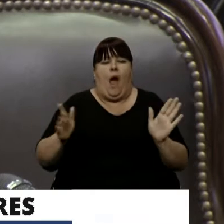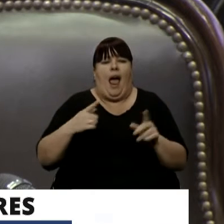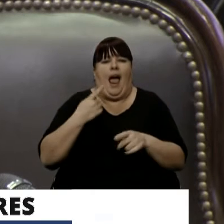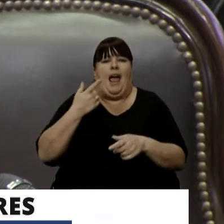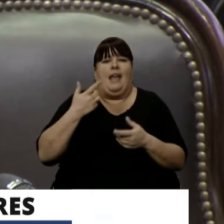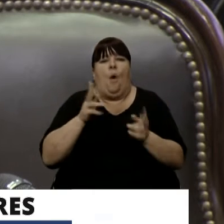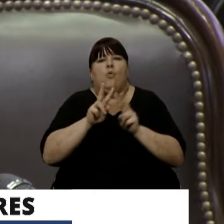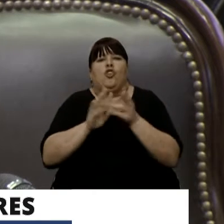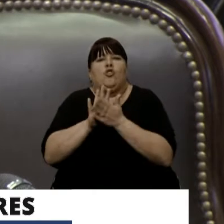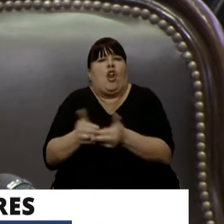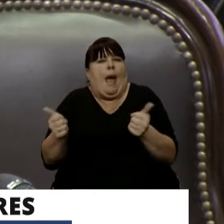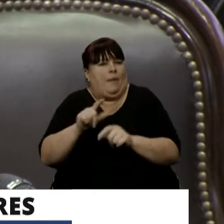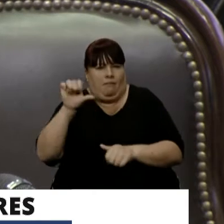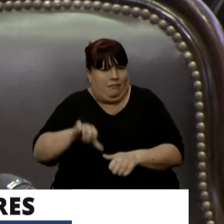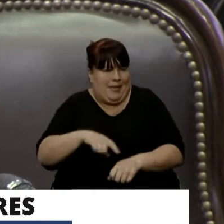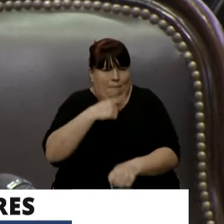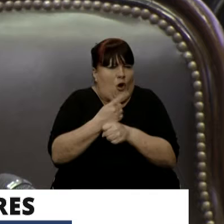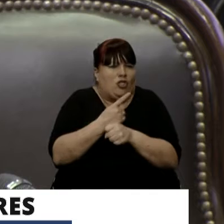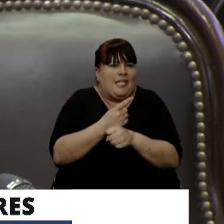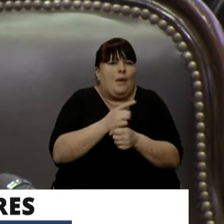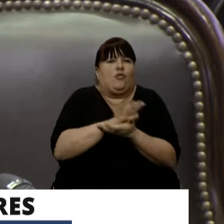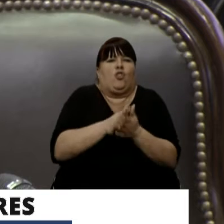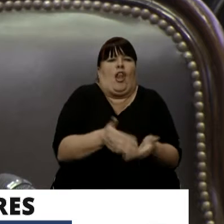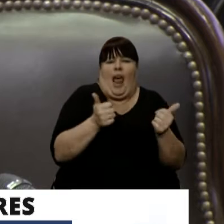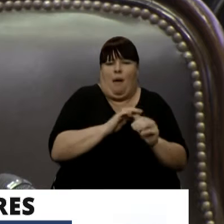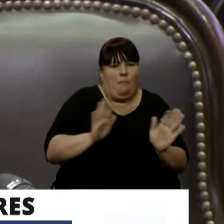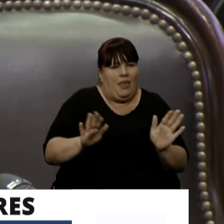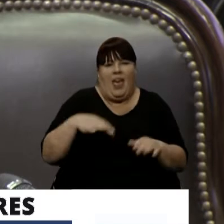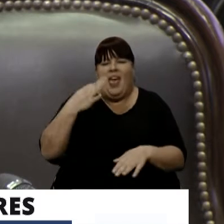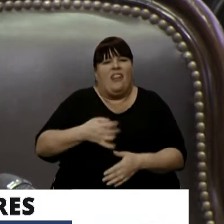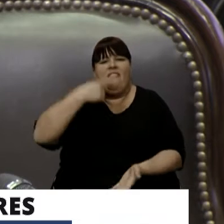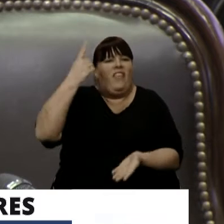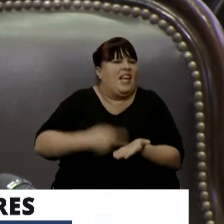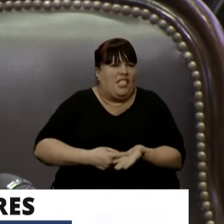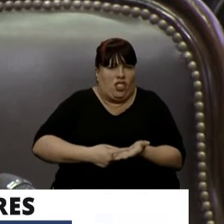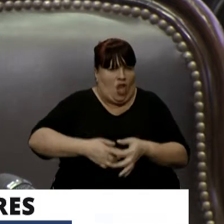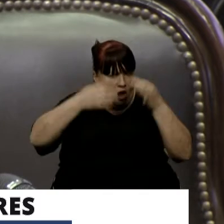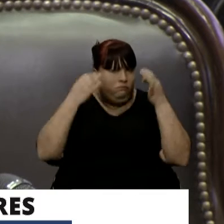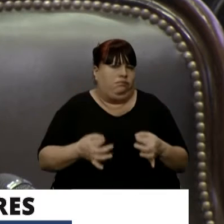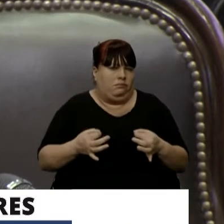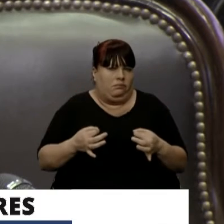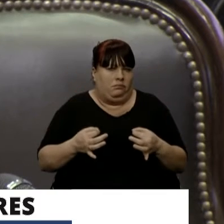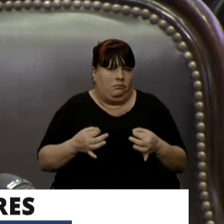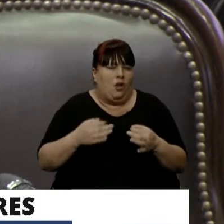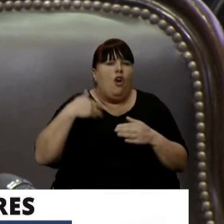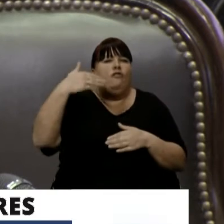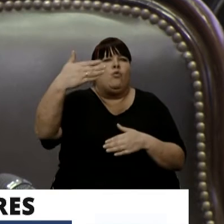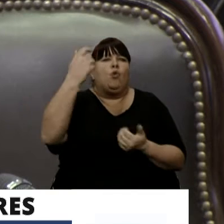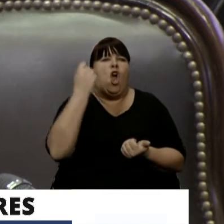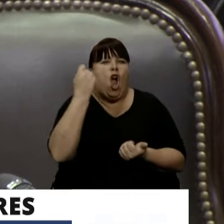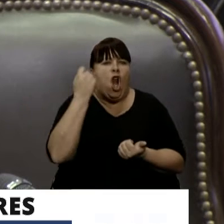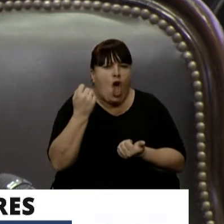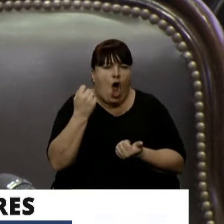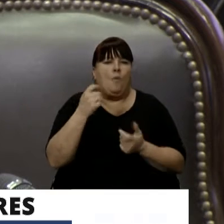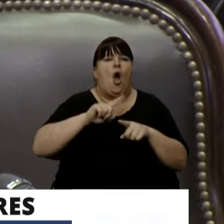para tomar atajos, no hay posibilidades de tomar más atajos. Hay que definir definitivamente un rumbo